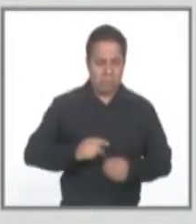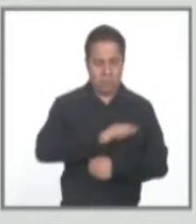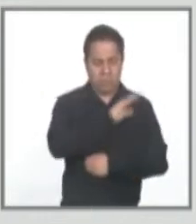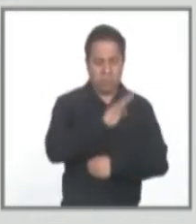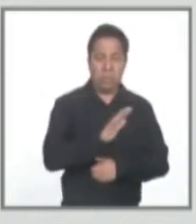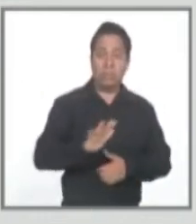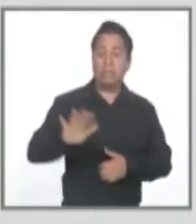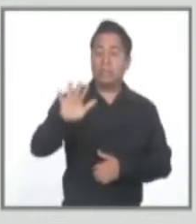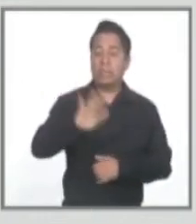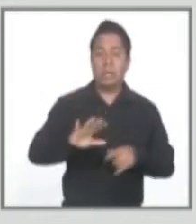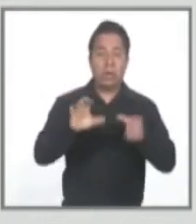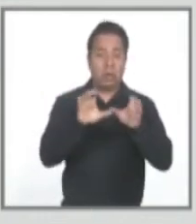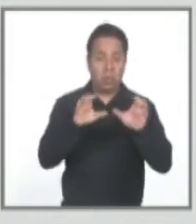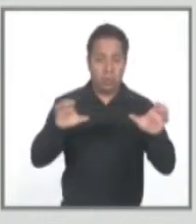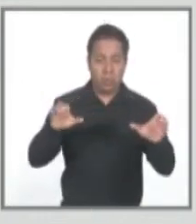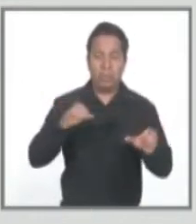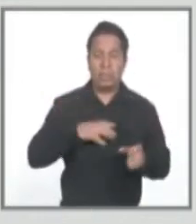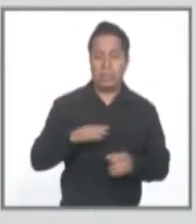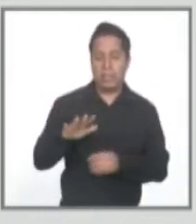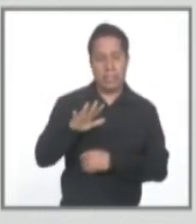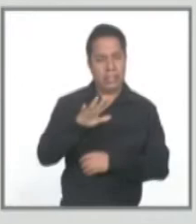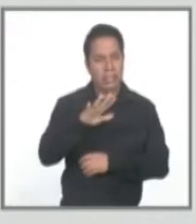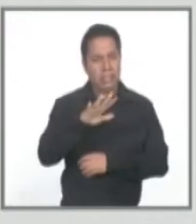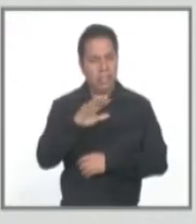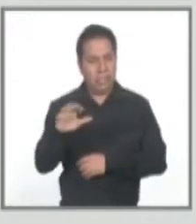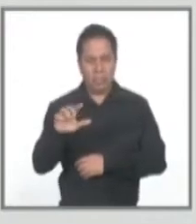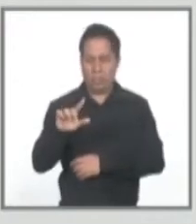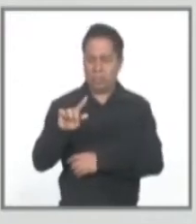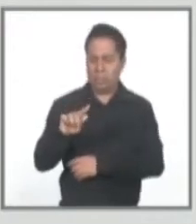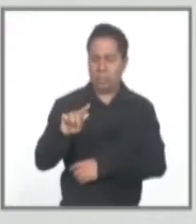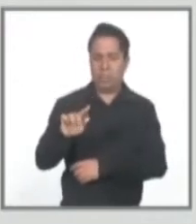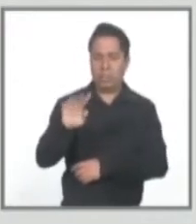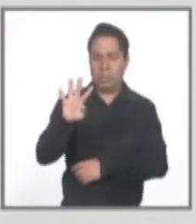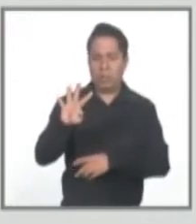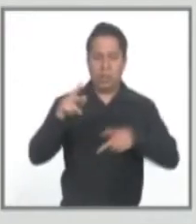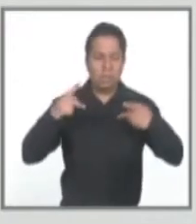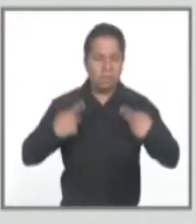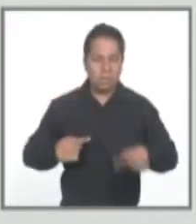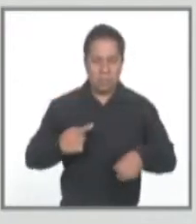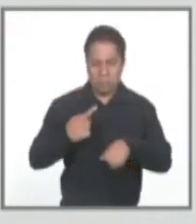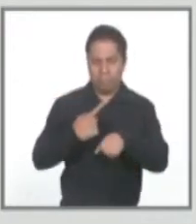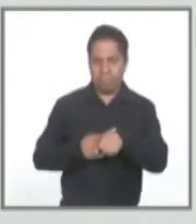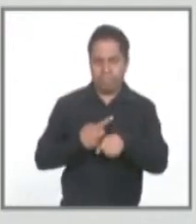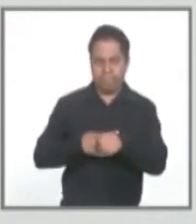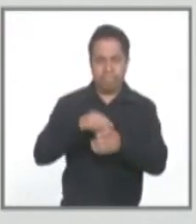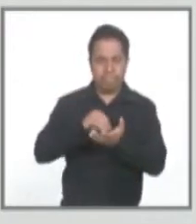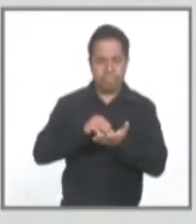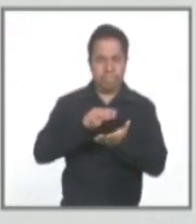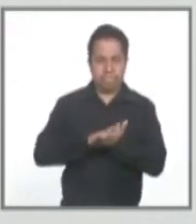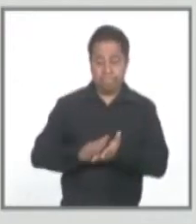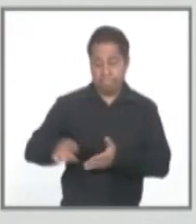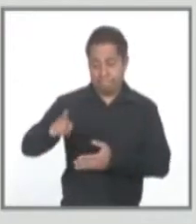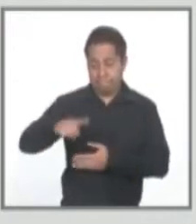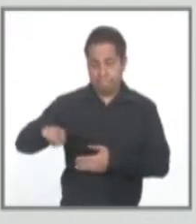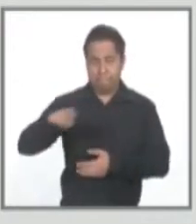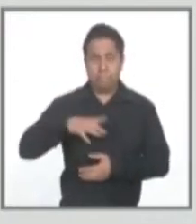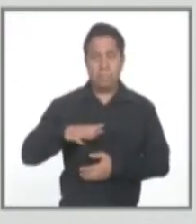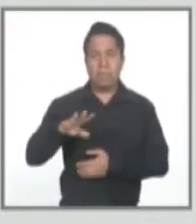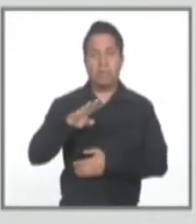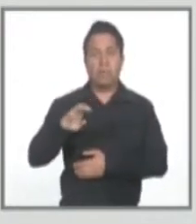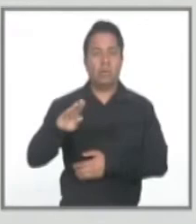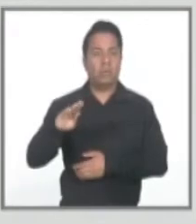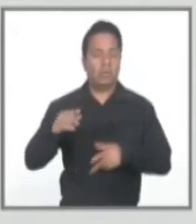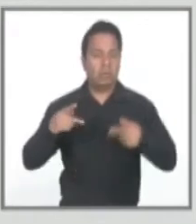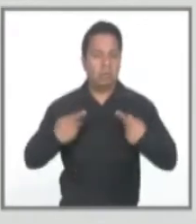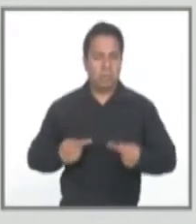jurisdicción de la costa con 574 casos confirmados de los cuales 490